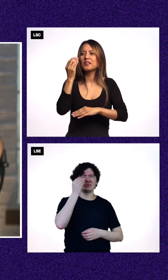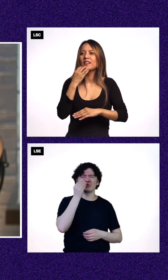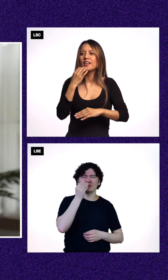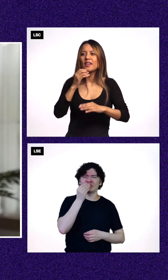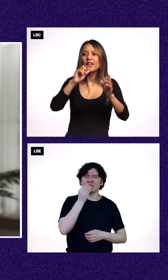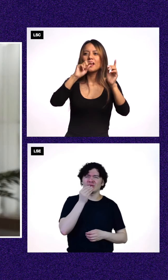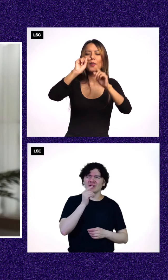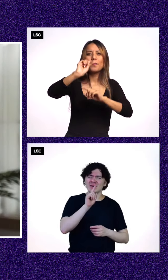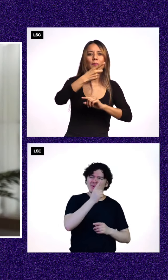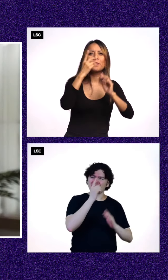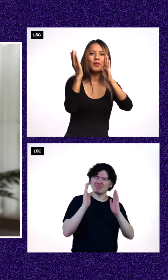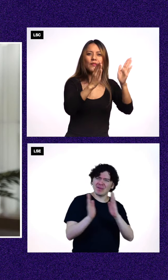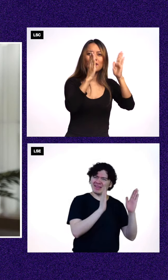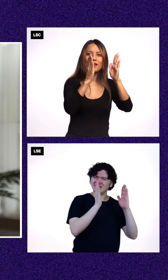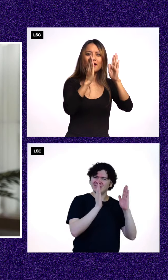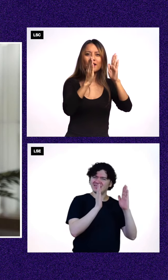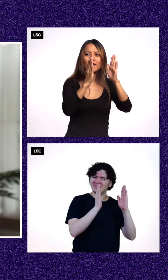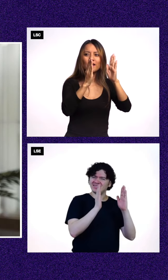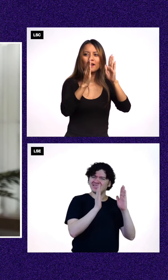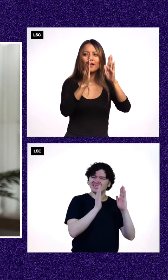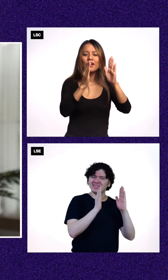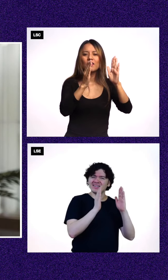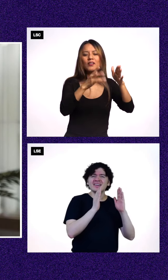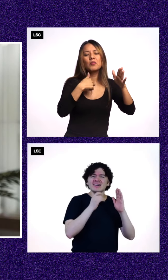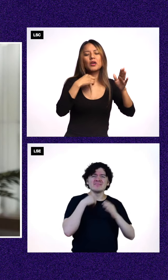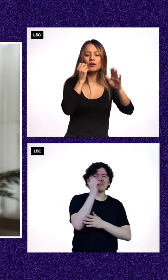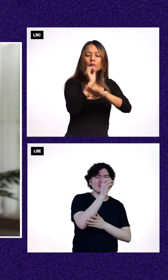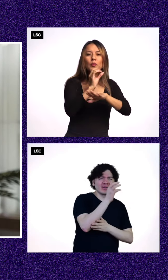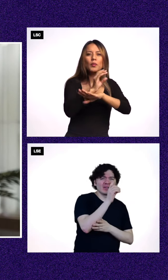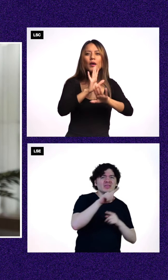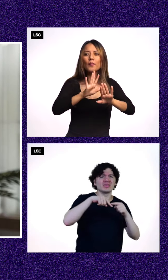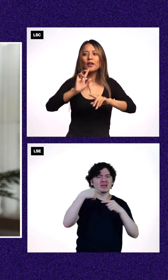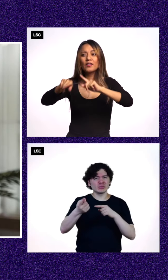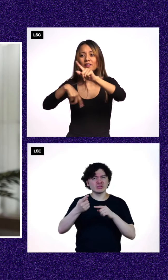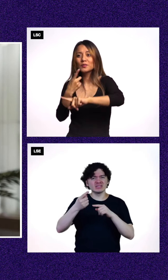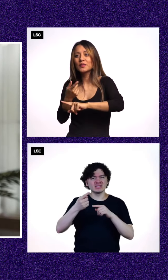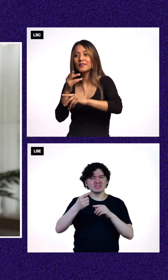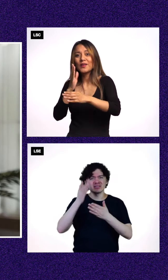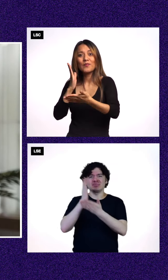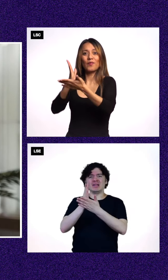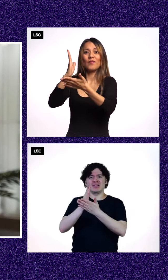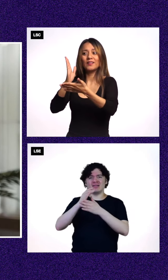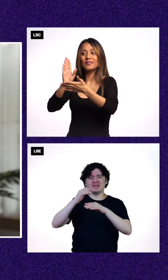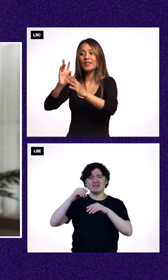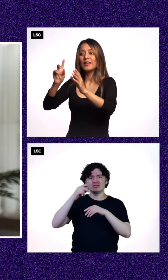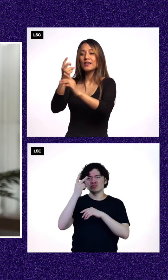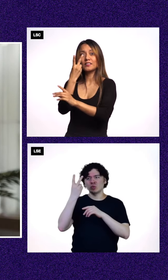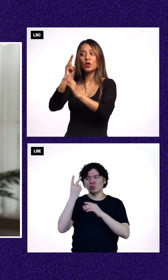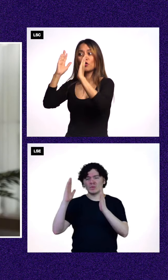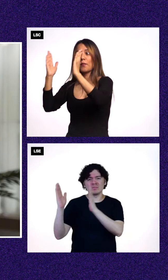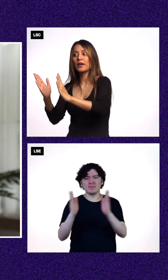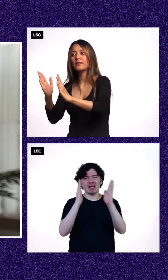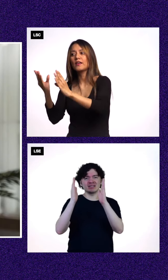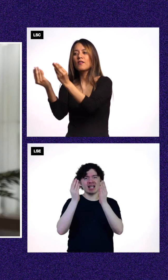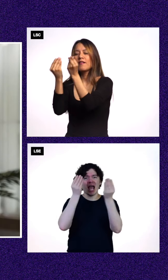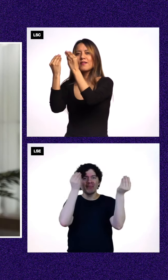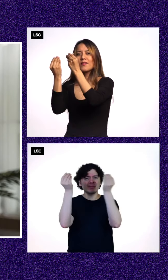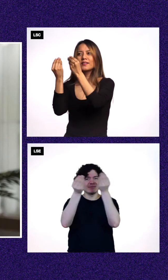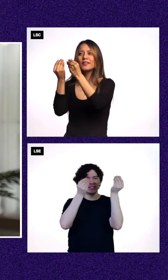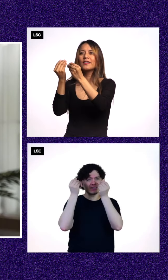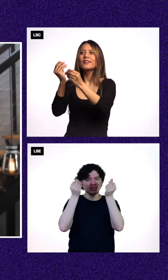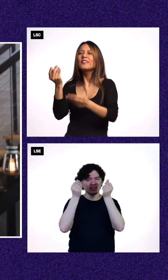primera. Cambia el tono de tu hogar. Decide tener un hogar con una actitud de sí se puede. Decide construir una atmósfera de sí